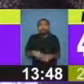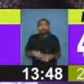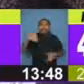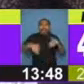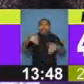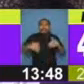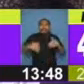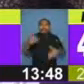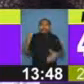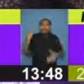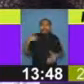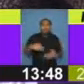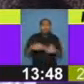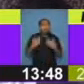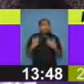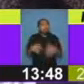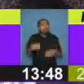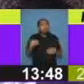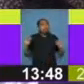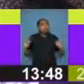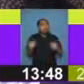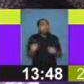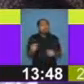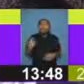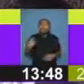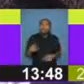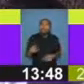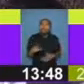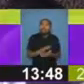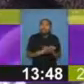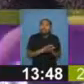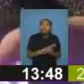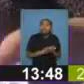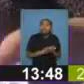obligación, porque es por algo que le están pagando, también tienen que venir a dar respuesta a los compañeros.